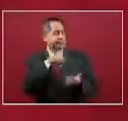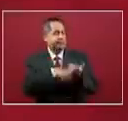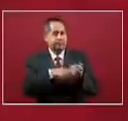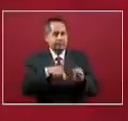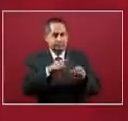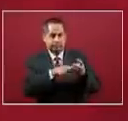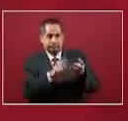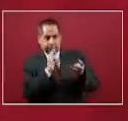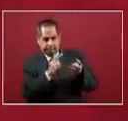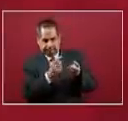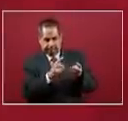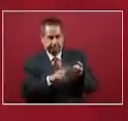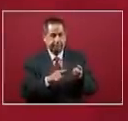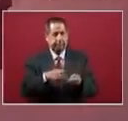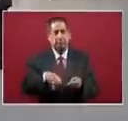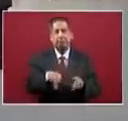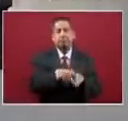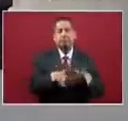tercera pregunta.